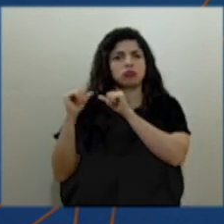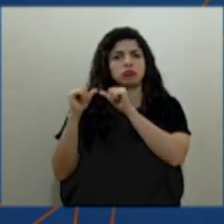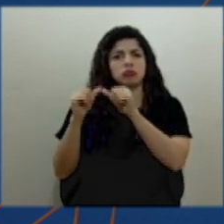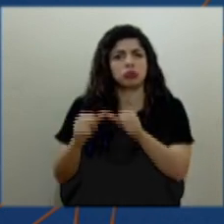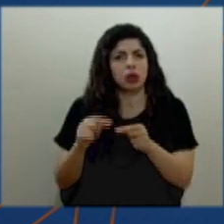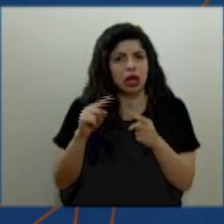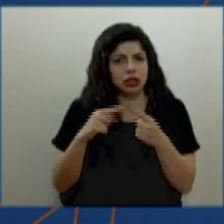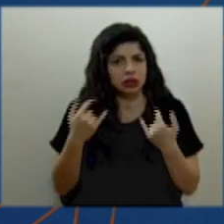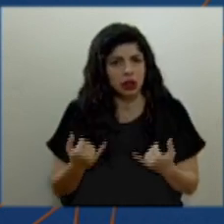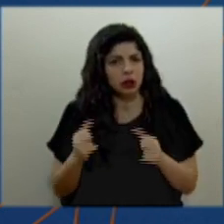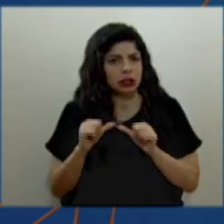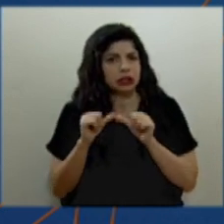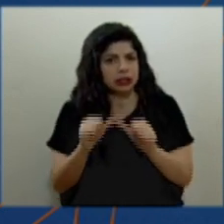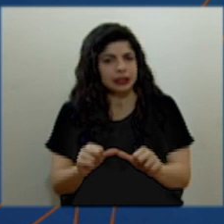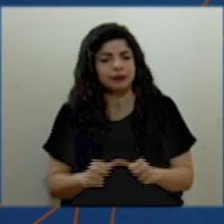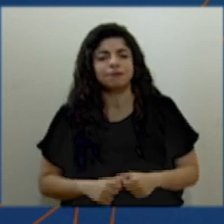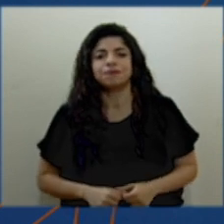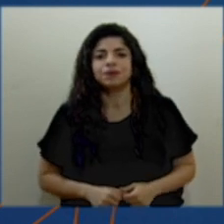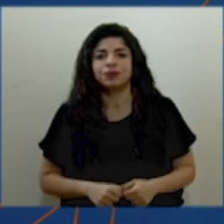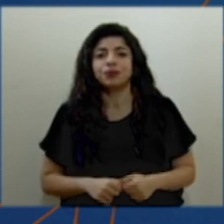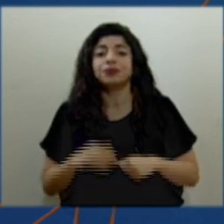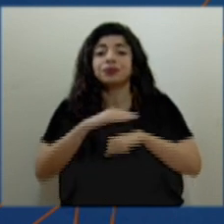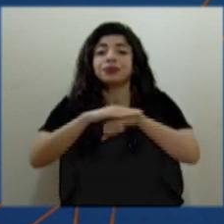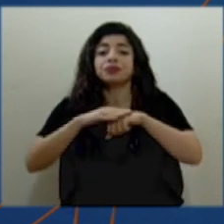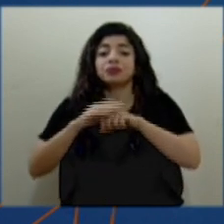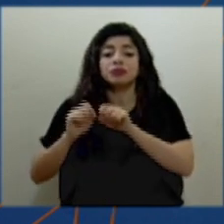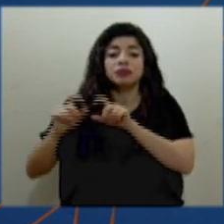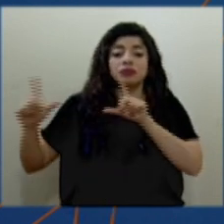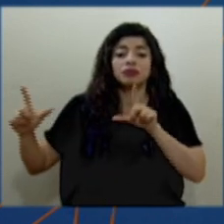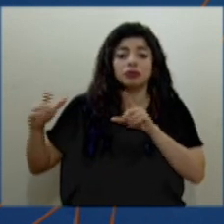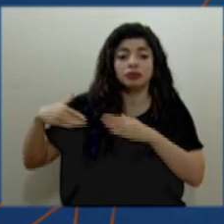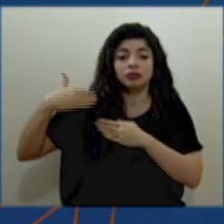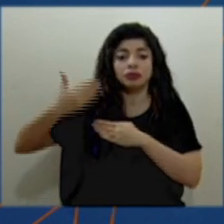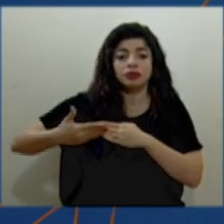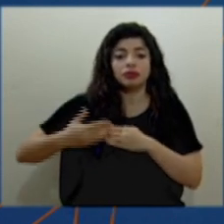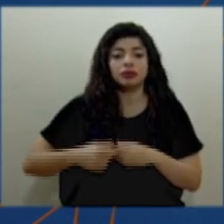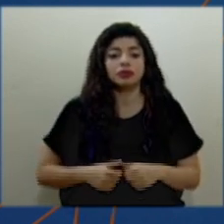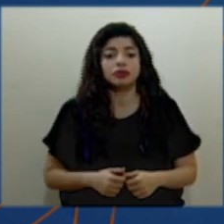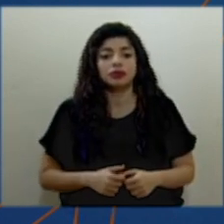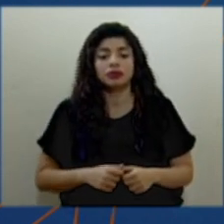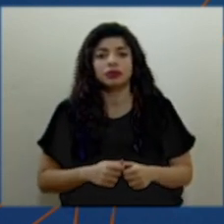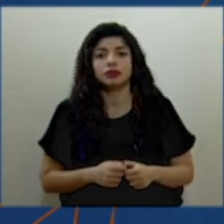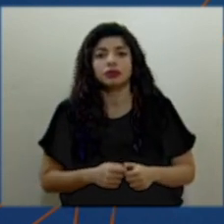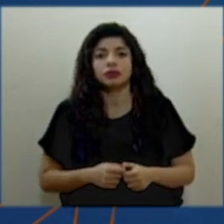el momento. Por favor, la siguiente.